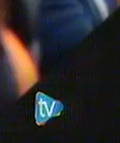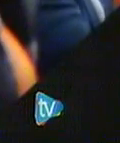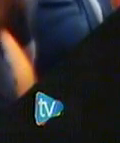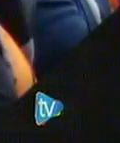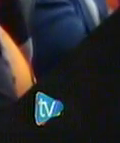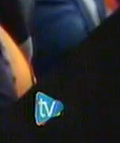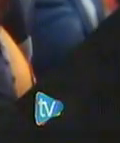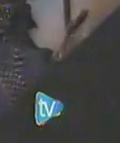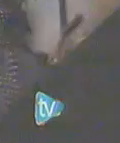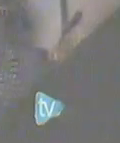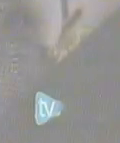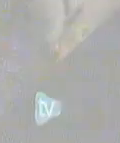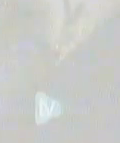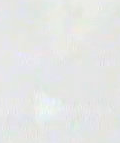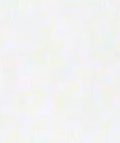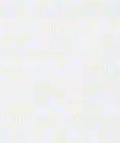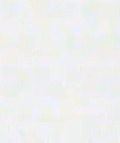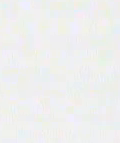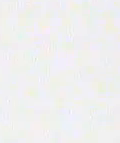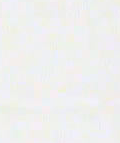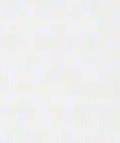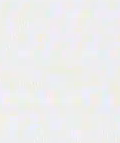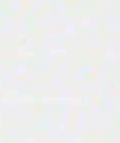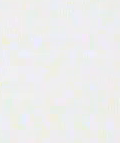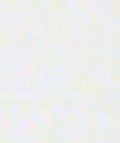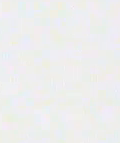Bajo supervisión de adultos.